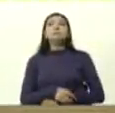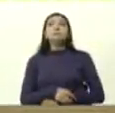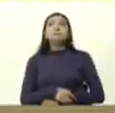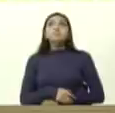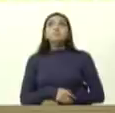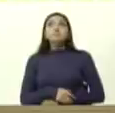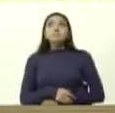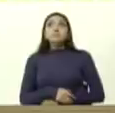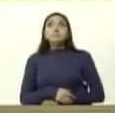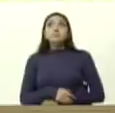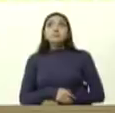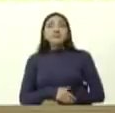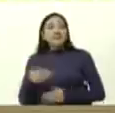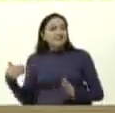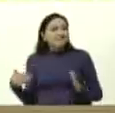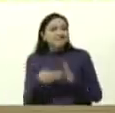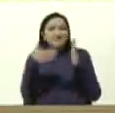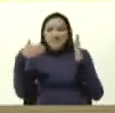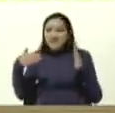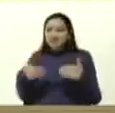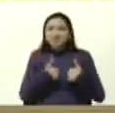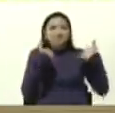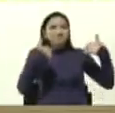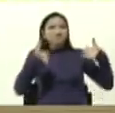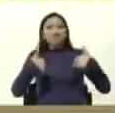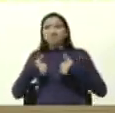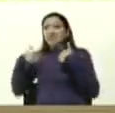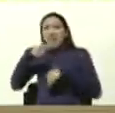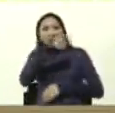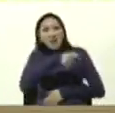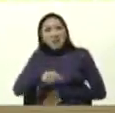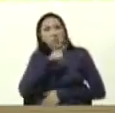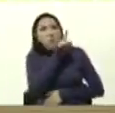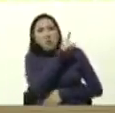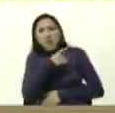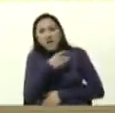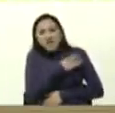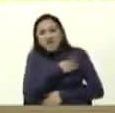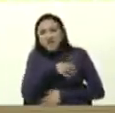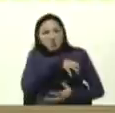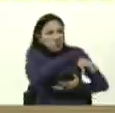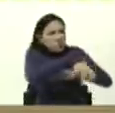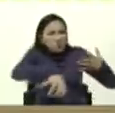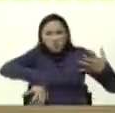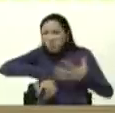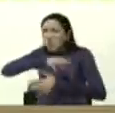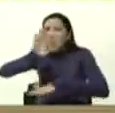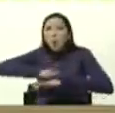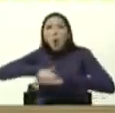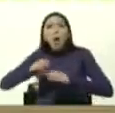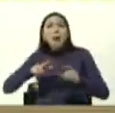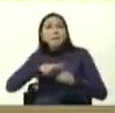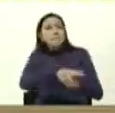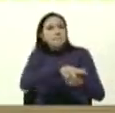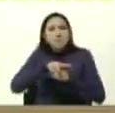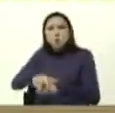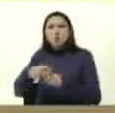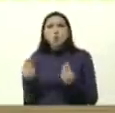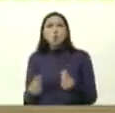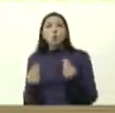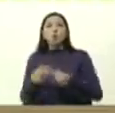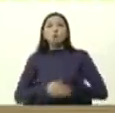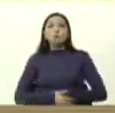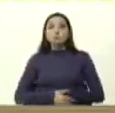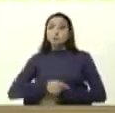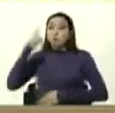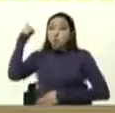Maduro los ataques que están sufriendo nuestros migrantes en Chile producto de la xenofobia. Hemos